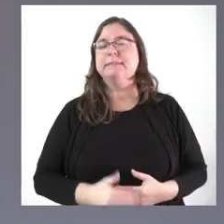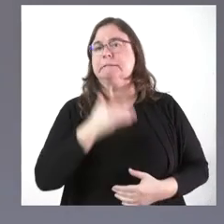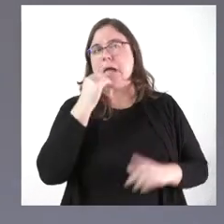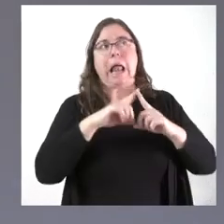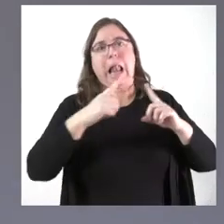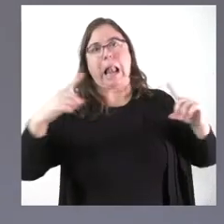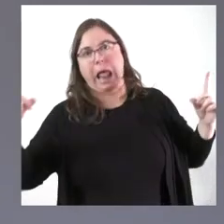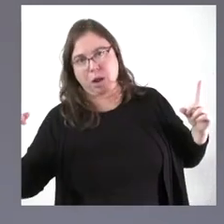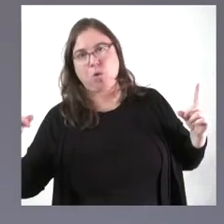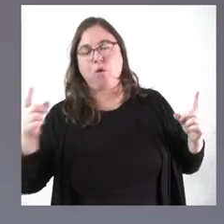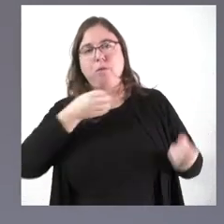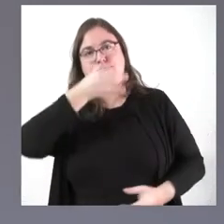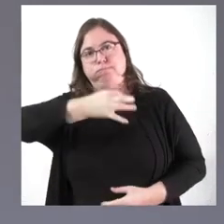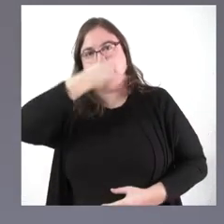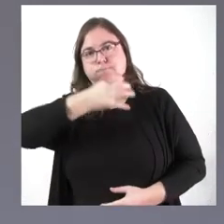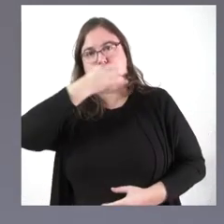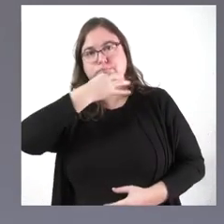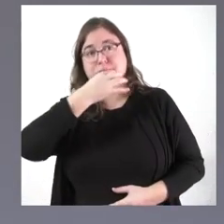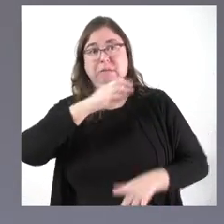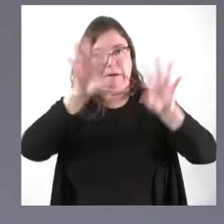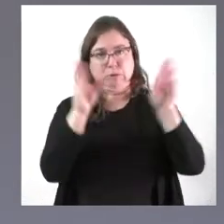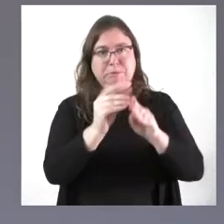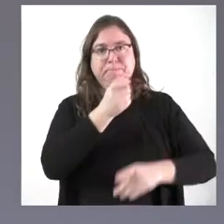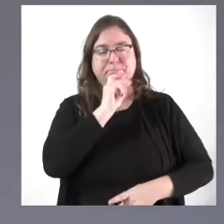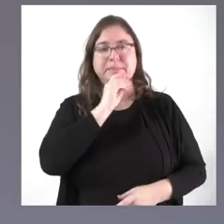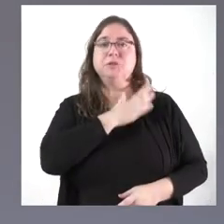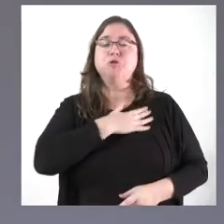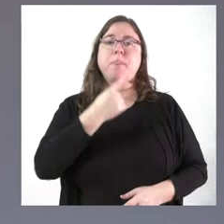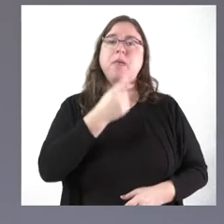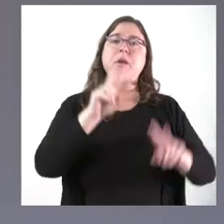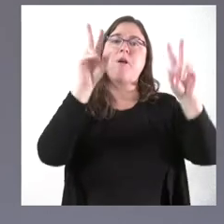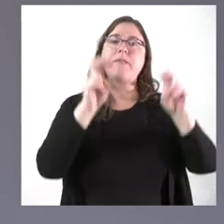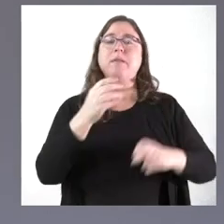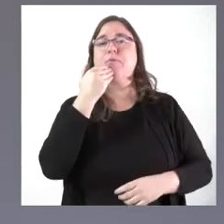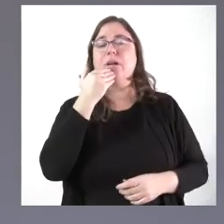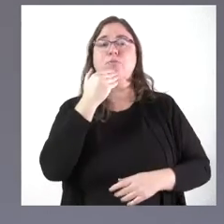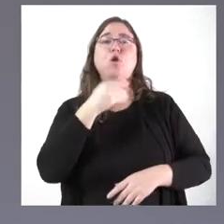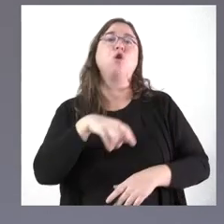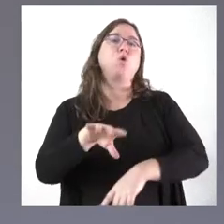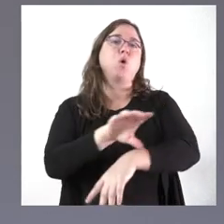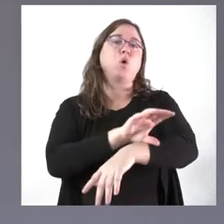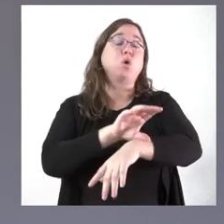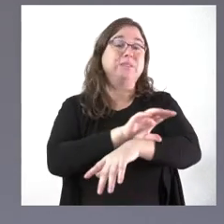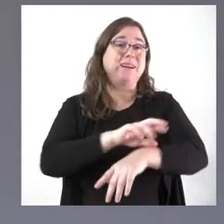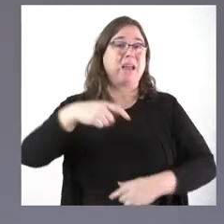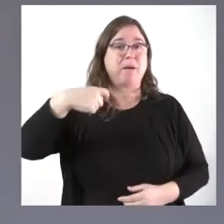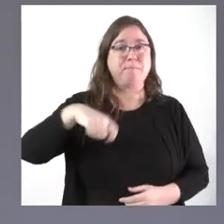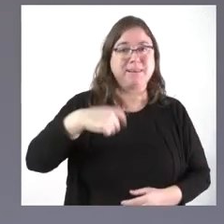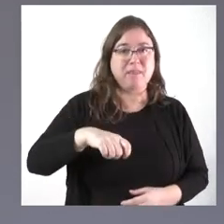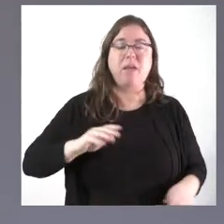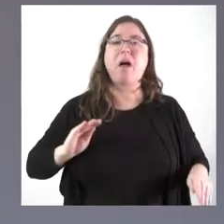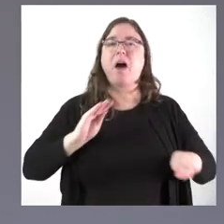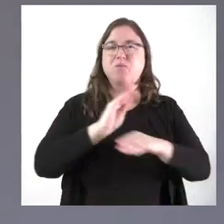largo probablemente el resumirlo pero sí le puedo decir que en materia de por ejemplo la consejería de Presidencia distintas ayudas